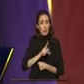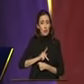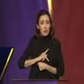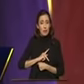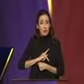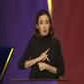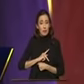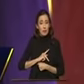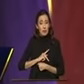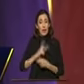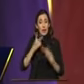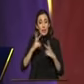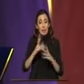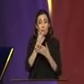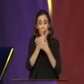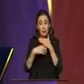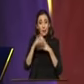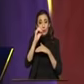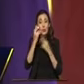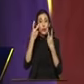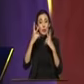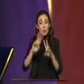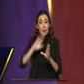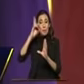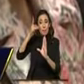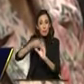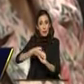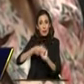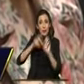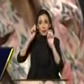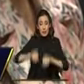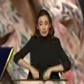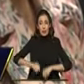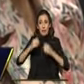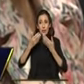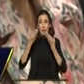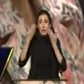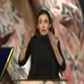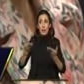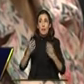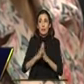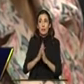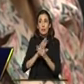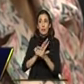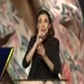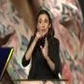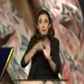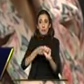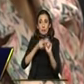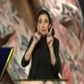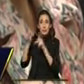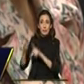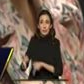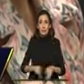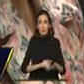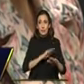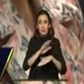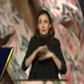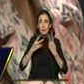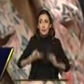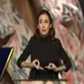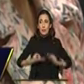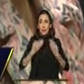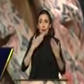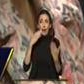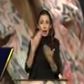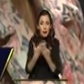Además participan sus pequeños hijitos, los cuales también están siendo parte del plan Toda una Vida. Gracias